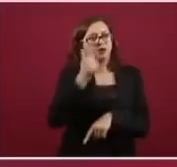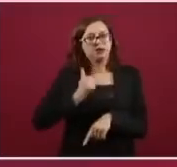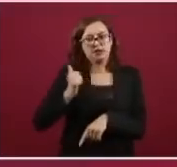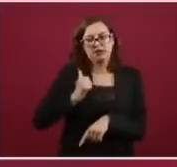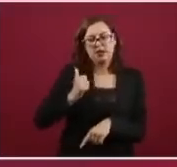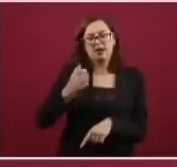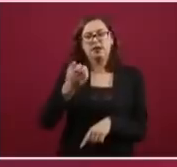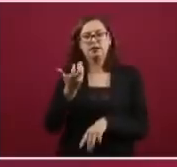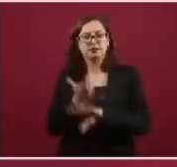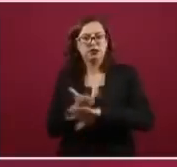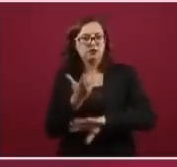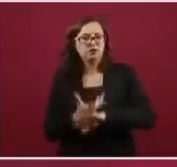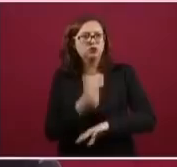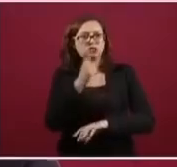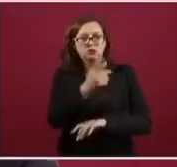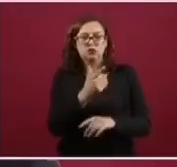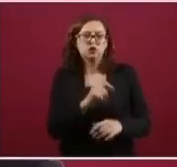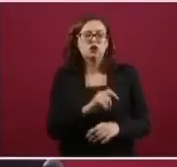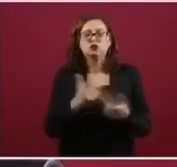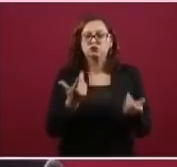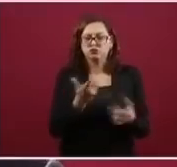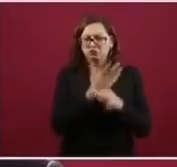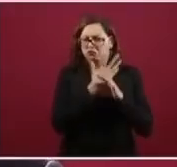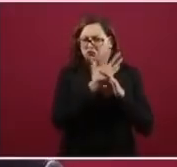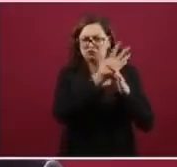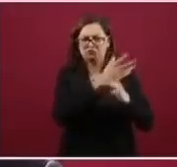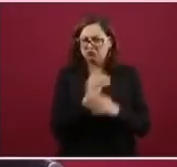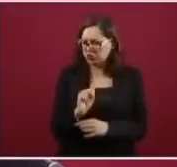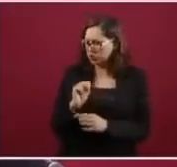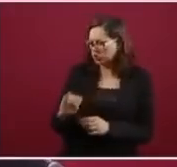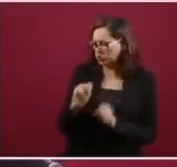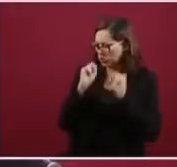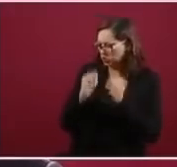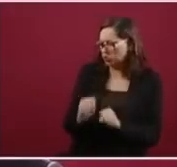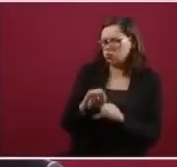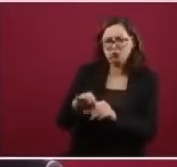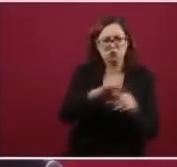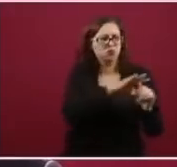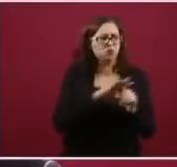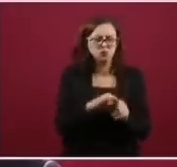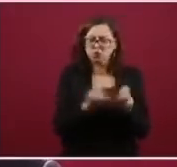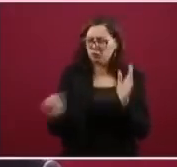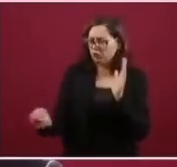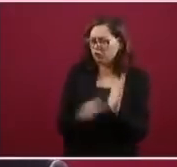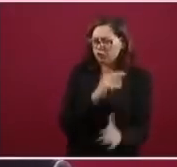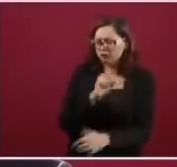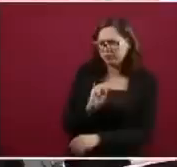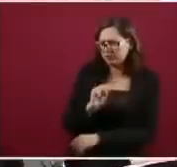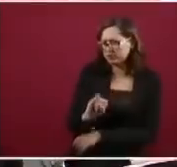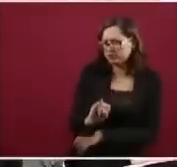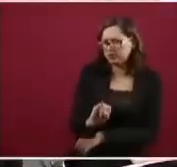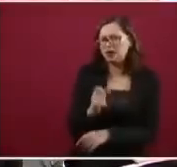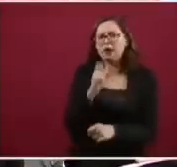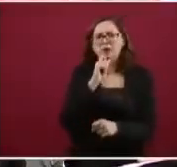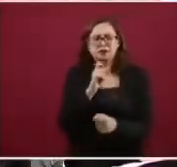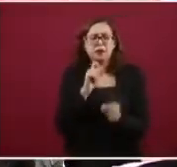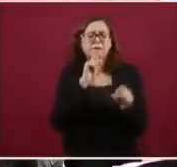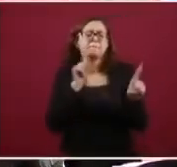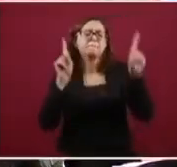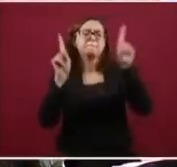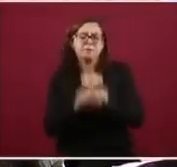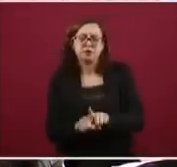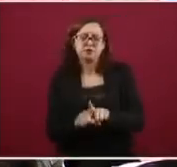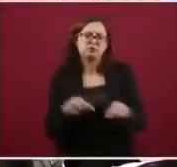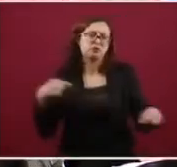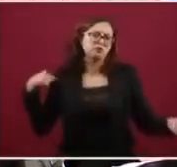eeuu en mi par canadiense está seguro de que ellos tienen los votos para probar para ratificarlo en cualquier momento ya hemos estado recibiendo